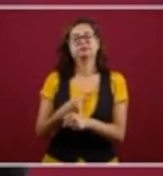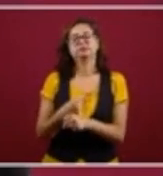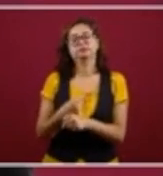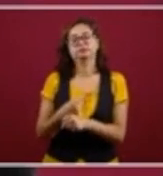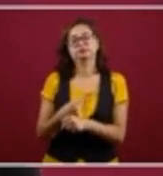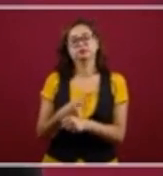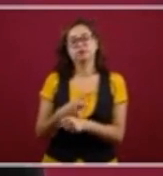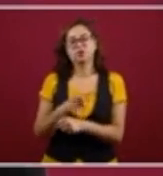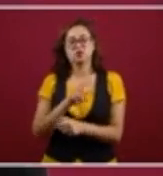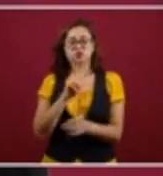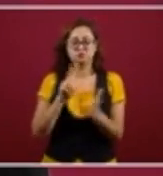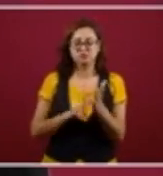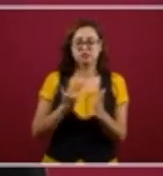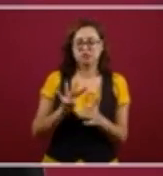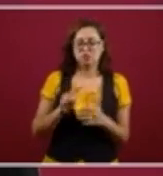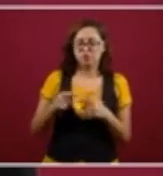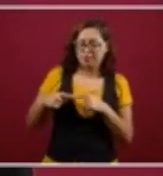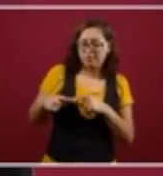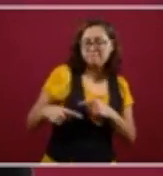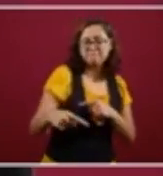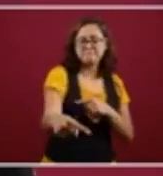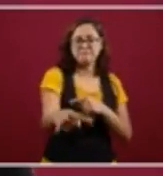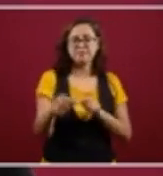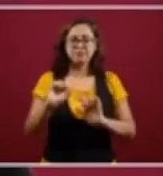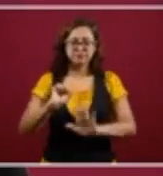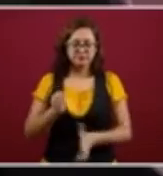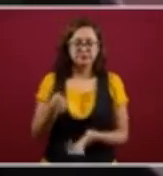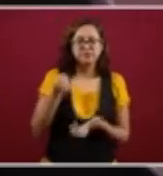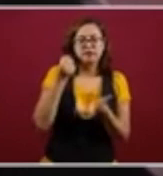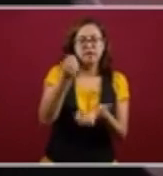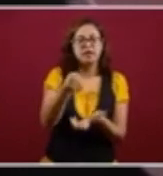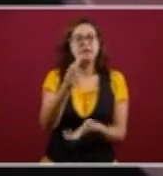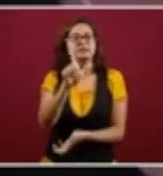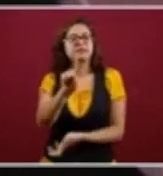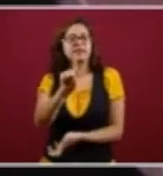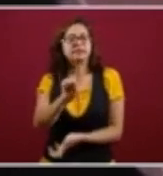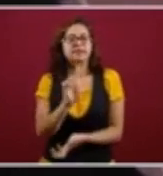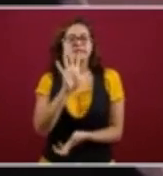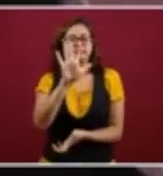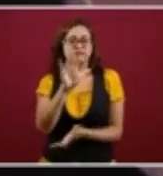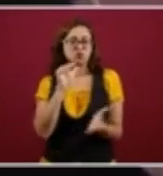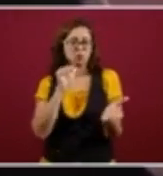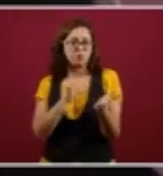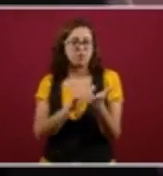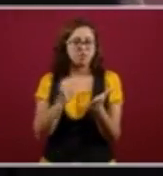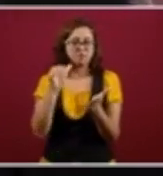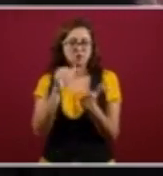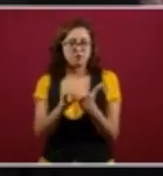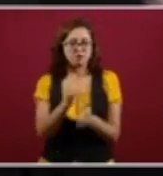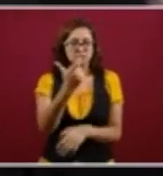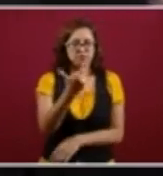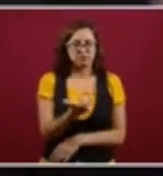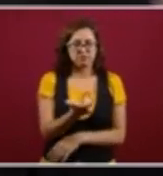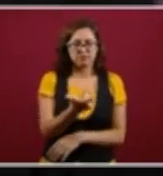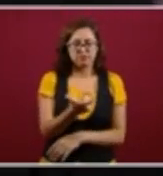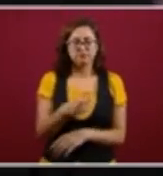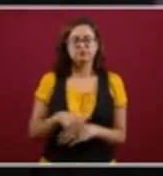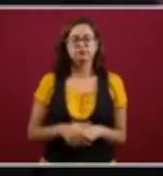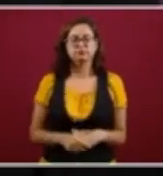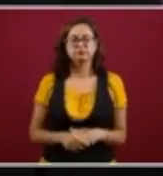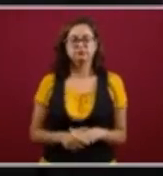porque no se ha ejercido todo, un presupuesto de 75 mil millones.